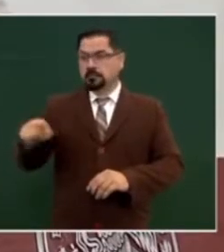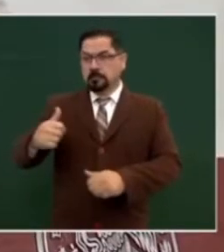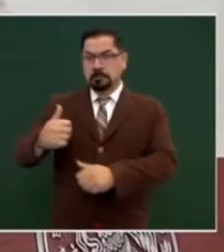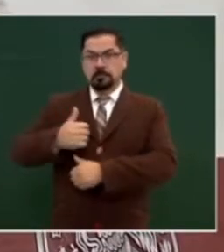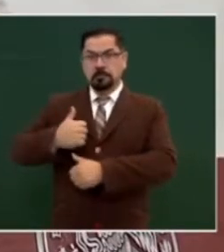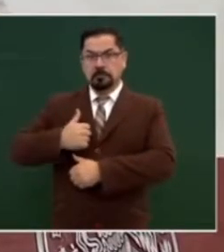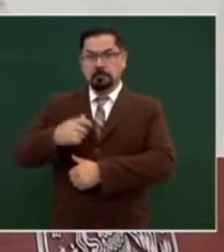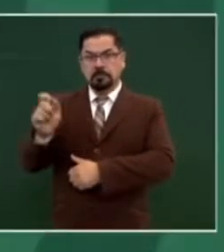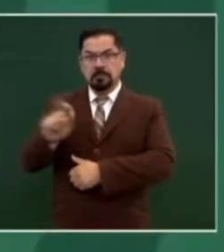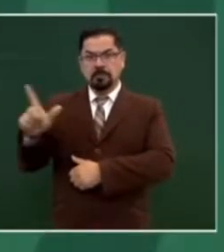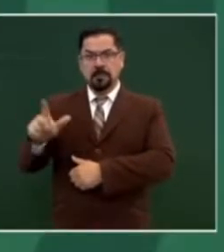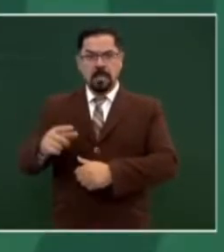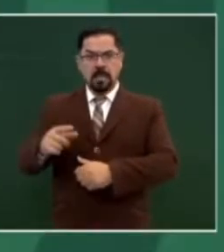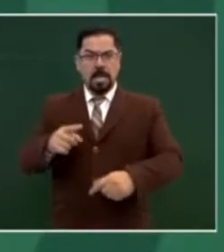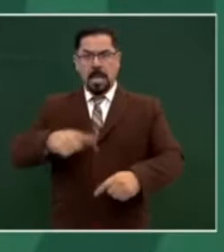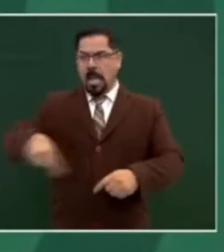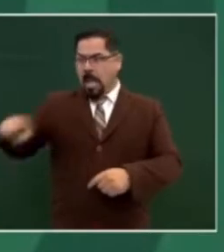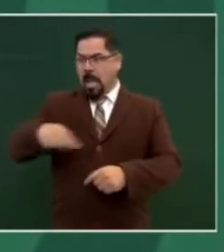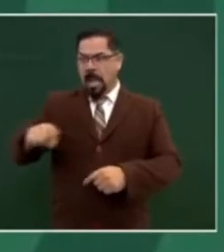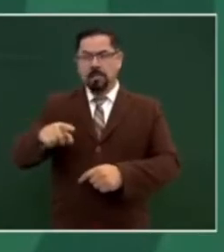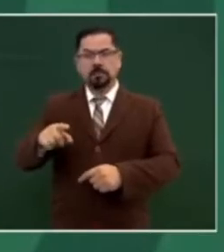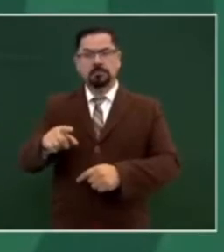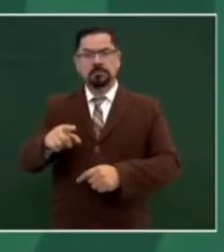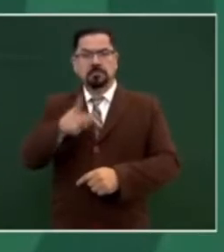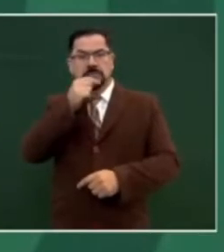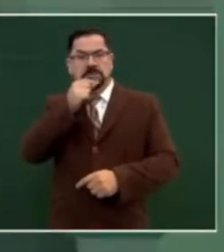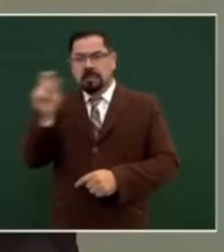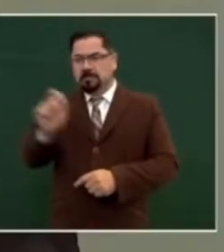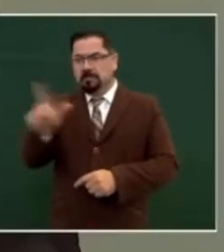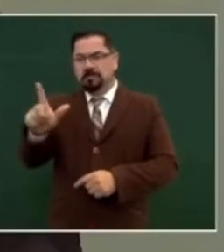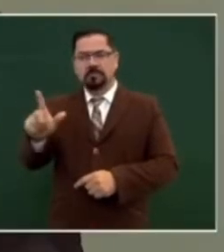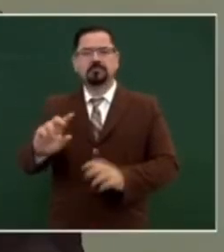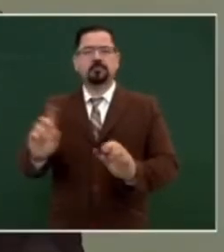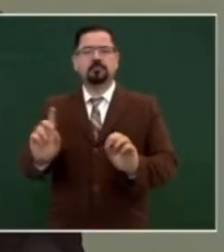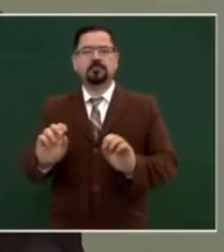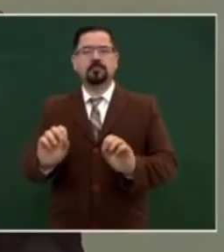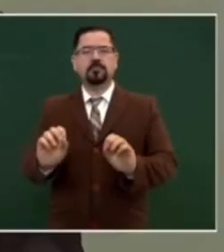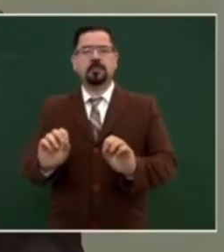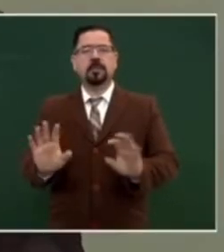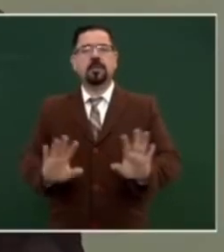policías son profesionistas o profesionales